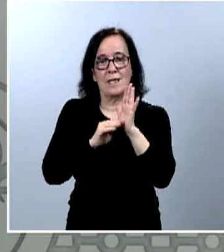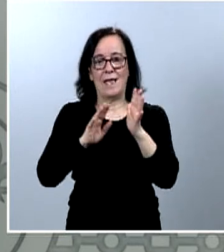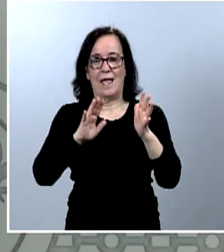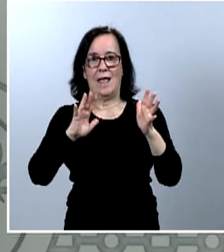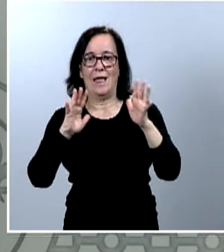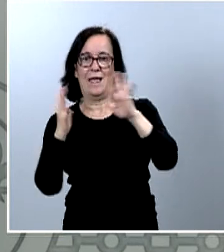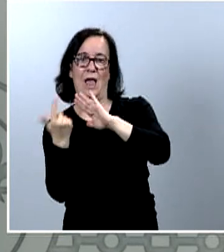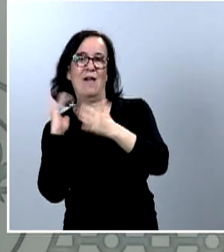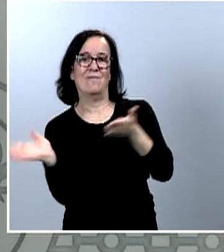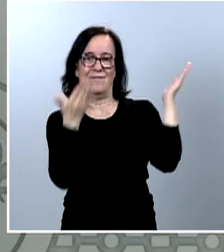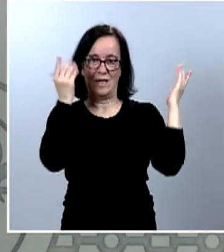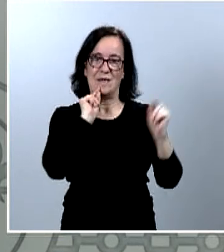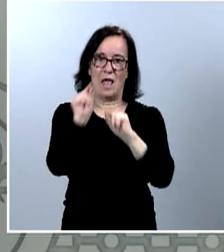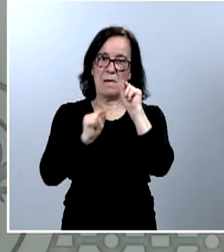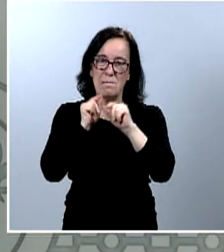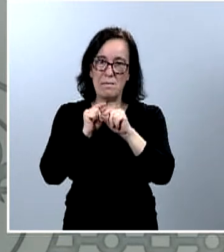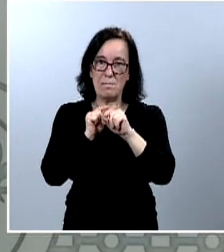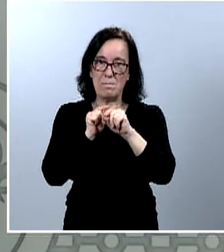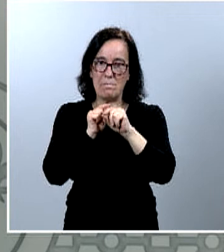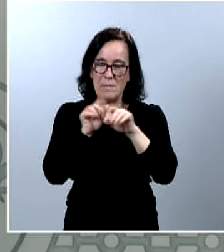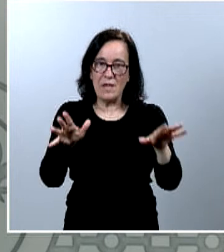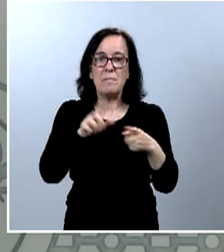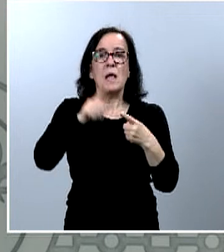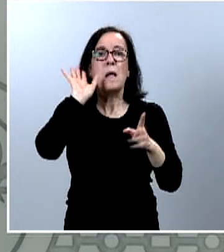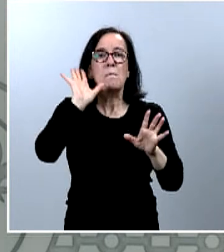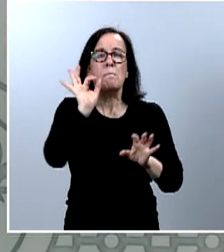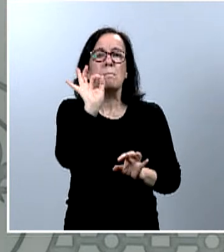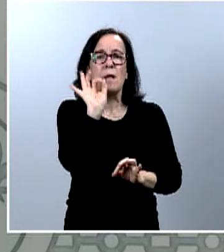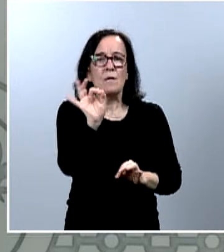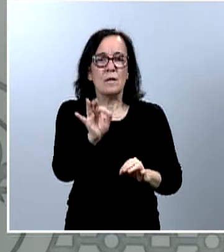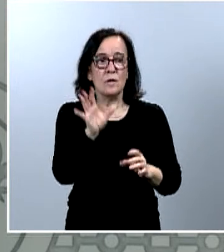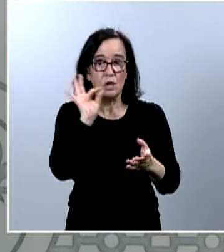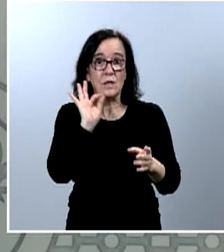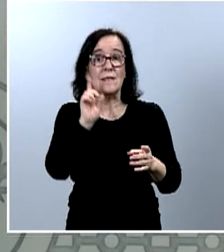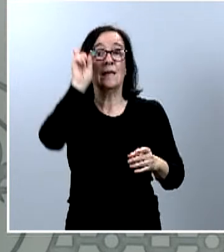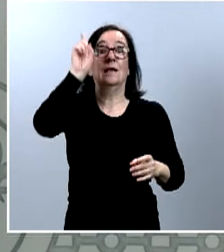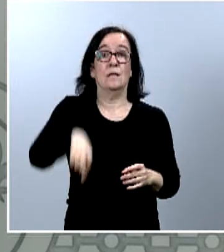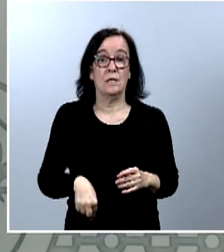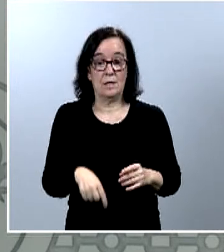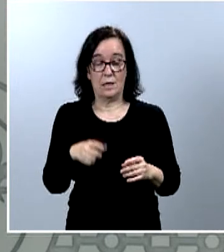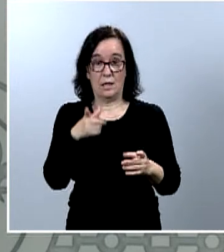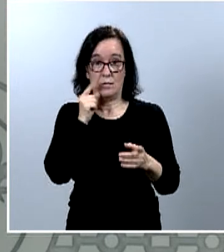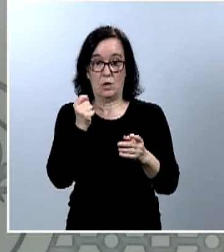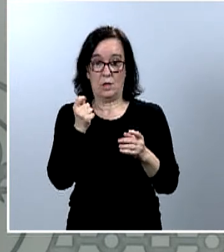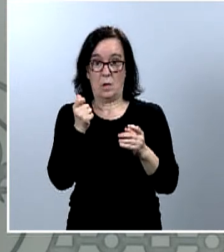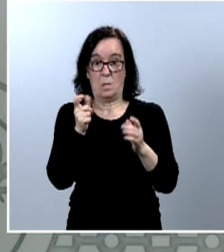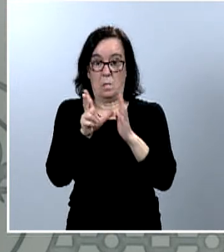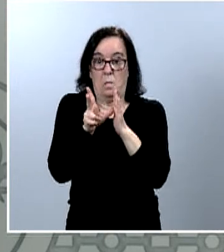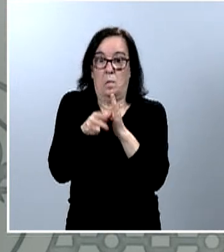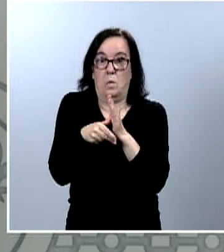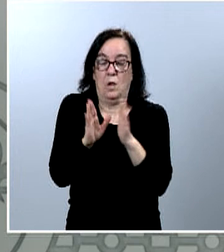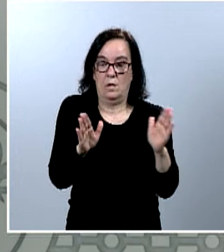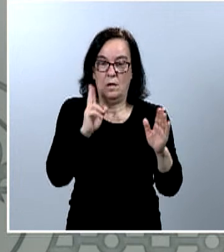de la epidemia. Pero lo cierto es que incluso con este retraso estamos observando el descenso de